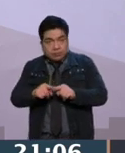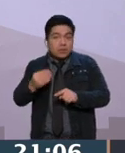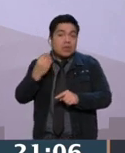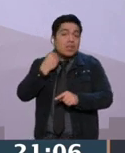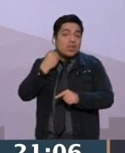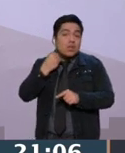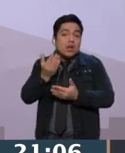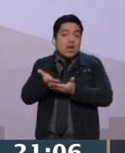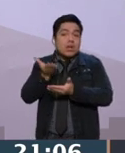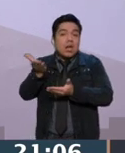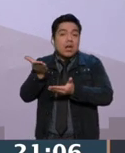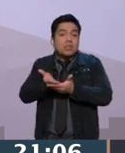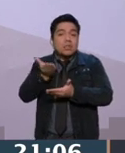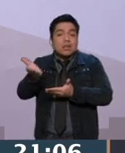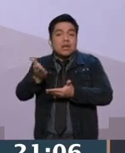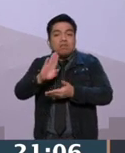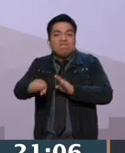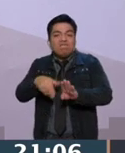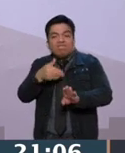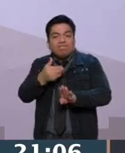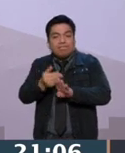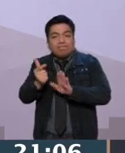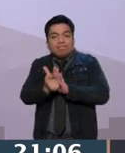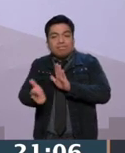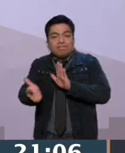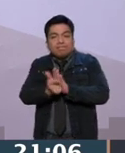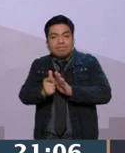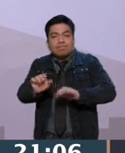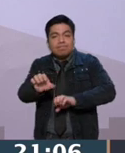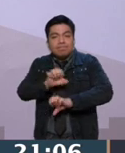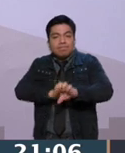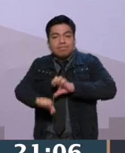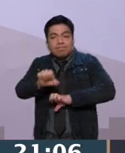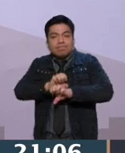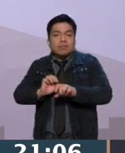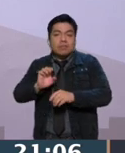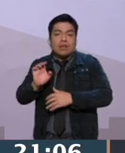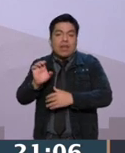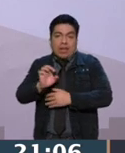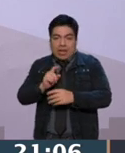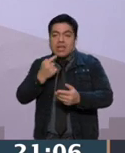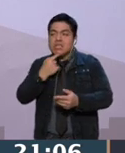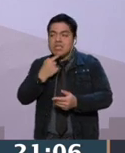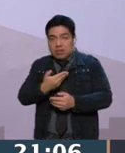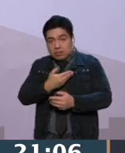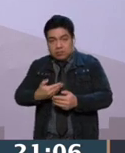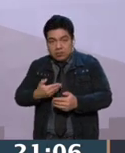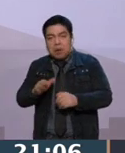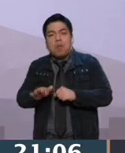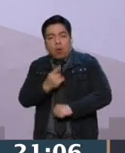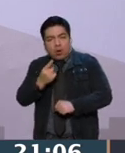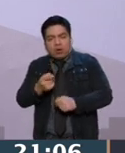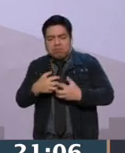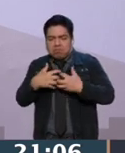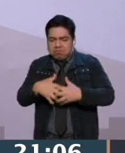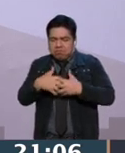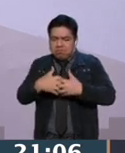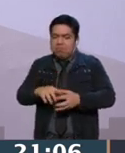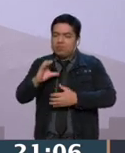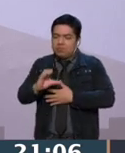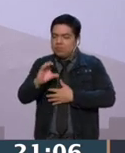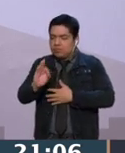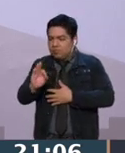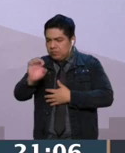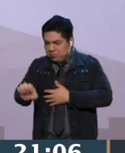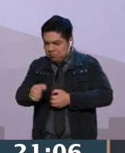recursos presentados contra la reforma a la Ley de la Industria Eléctrica impulsada por el presidente López Obrador para fortalecer a la Comisión Federal de